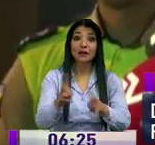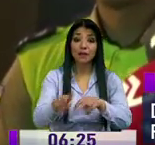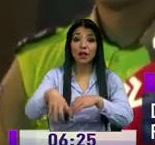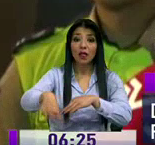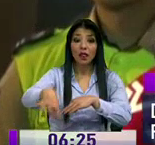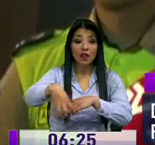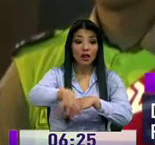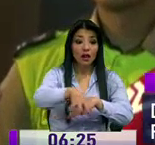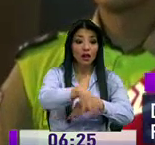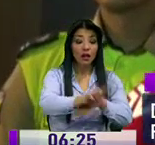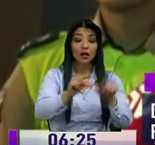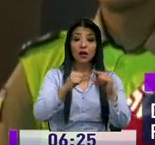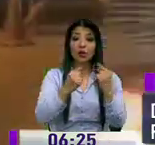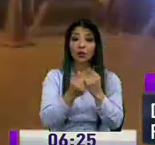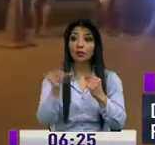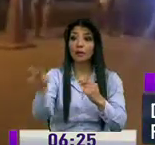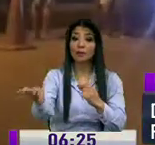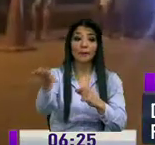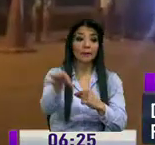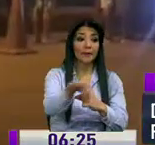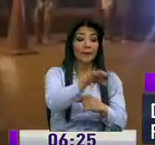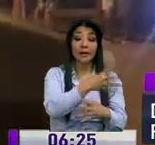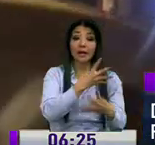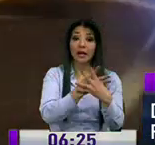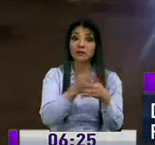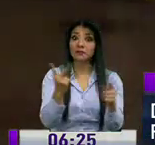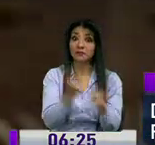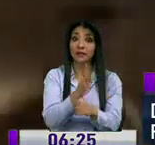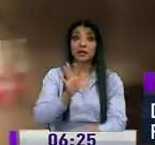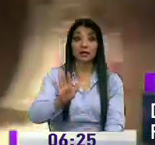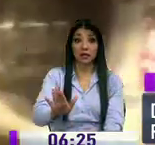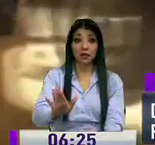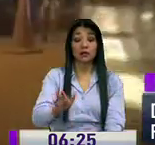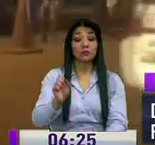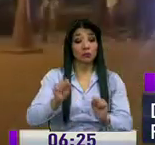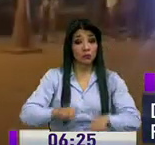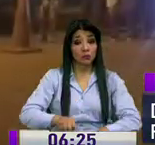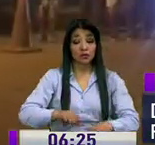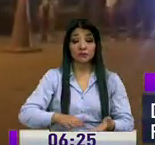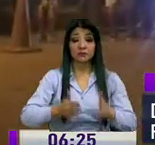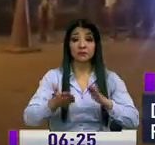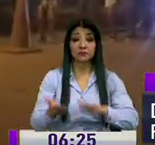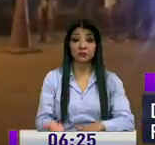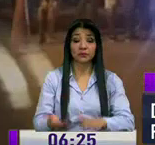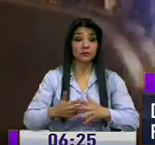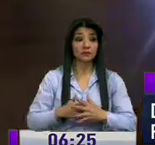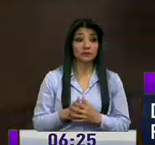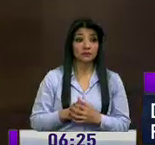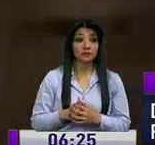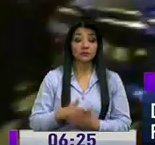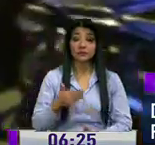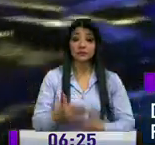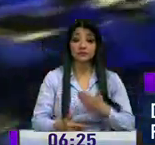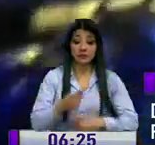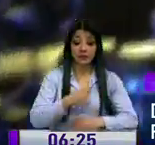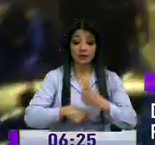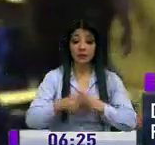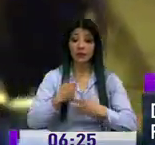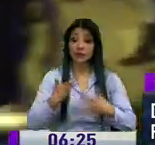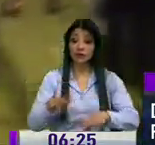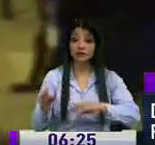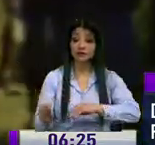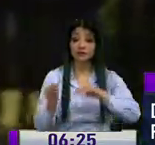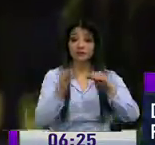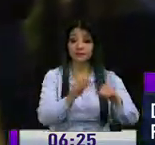estas organizaciones en donde corre en peligro la vida de estos ciudadanos. Al cabo de unas horas, los heridos fueron